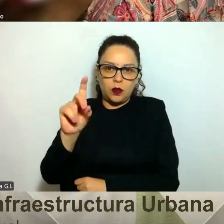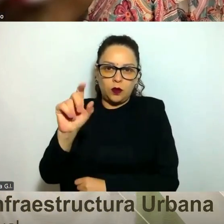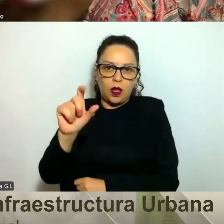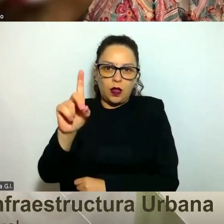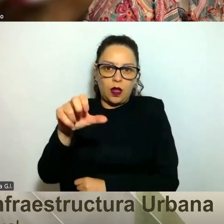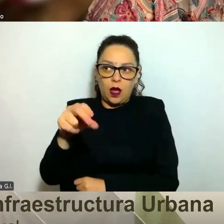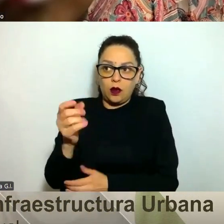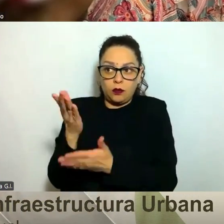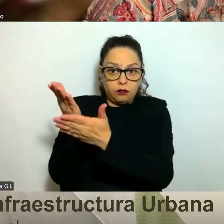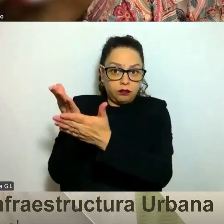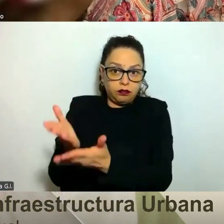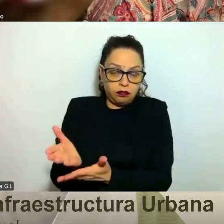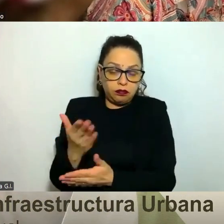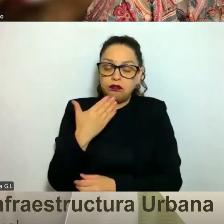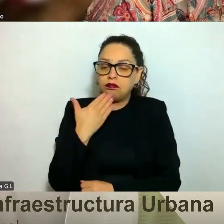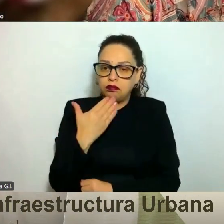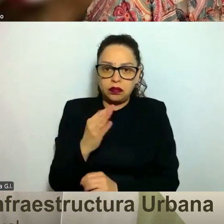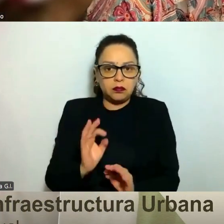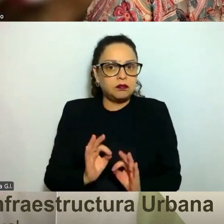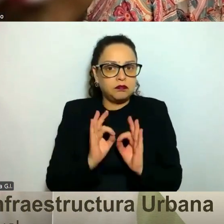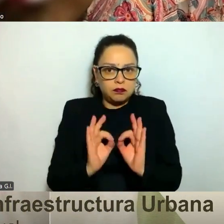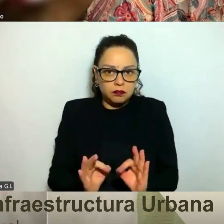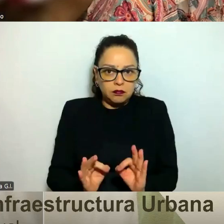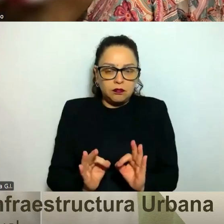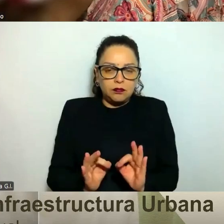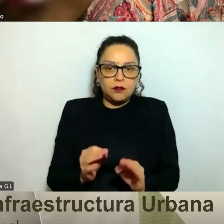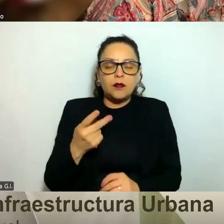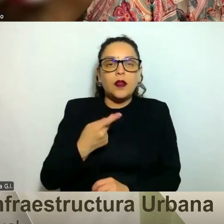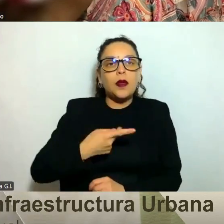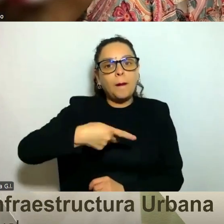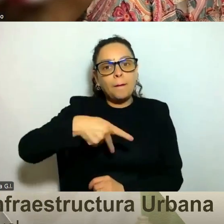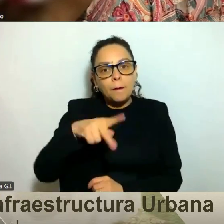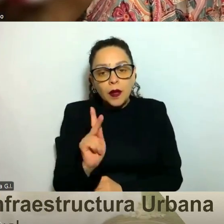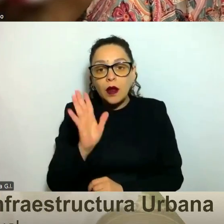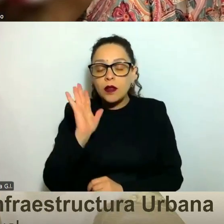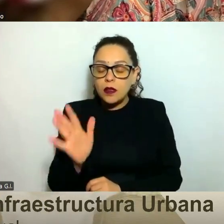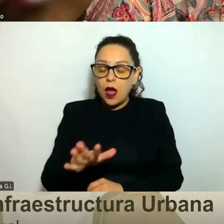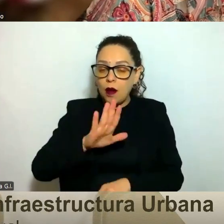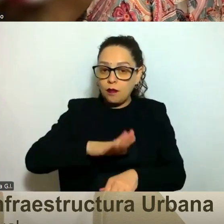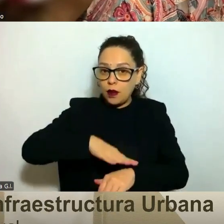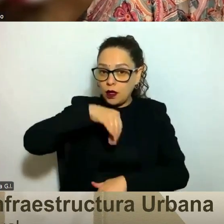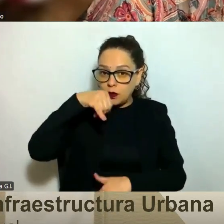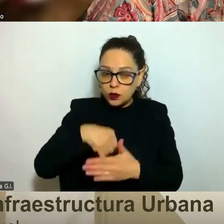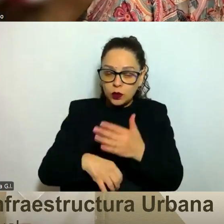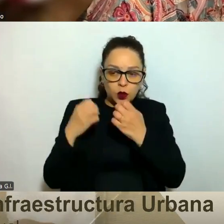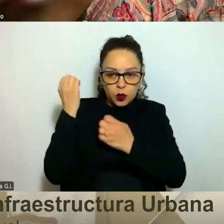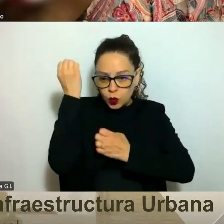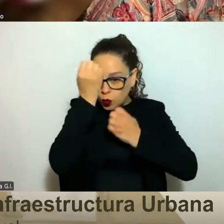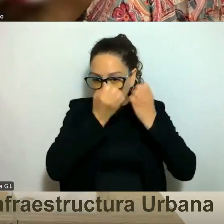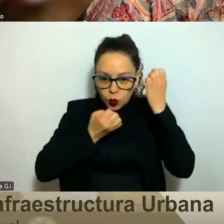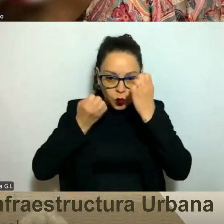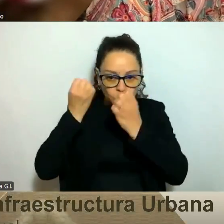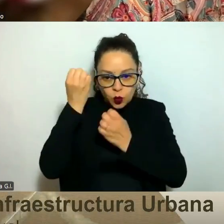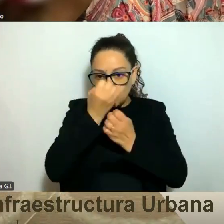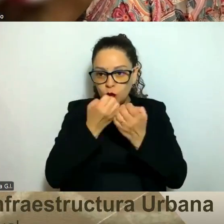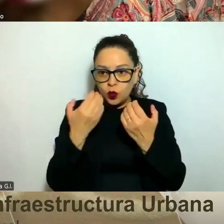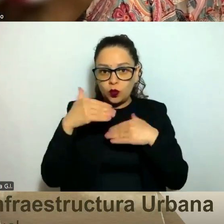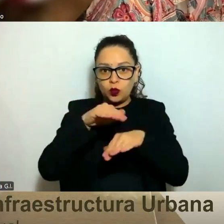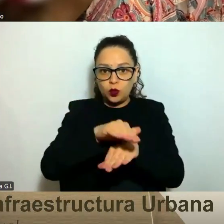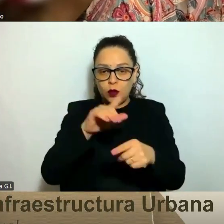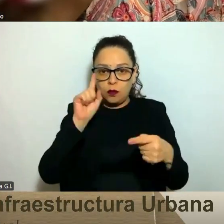supuesto, su consideración, pero finalmente el estudio de cargas y costos que tiene que ver con estos